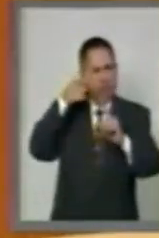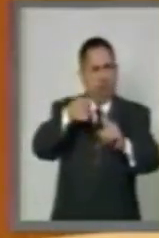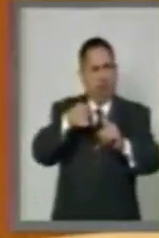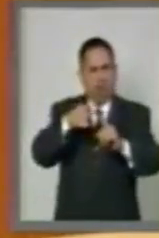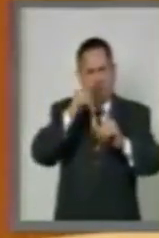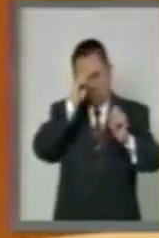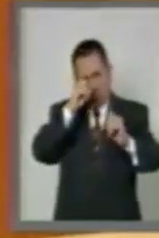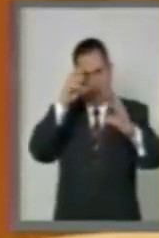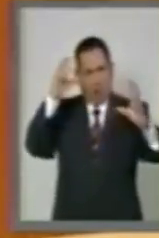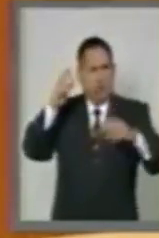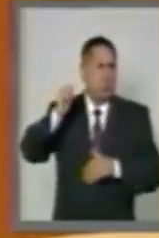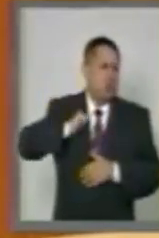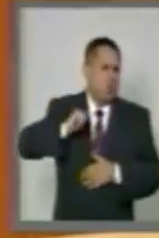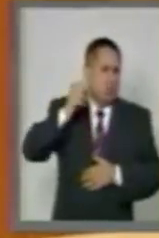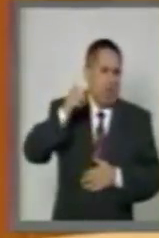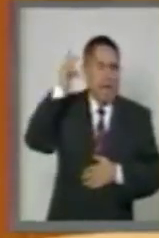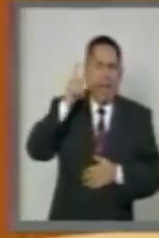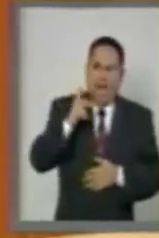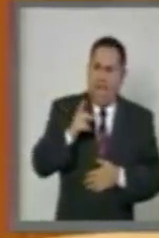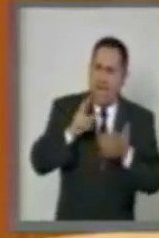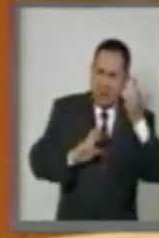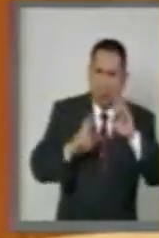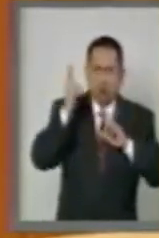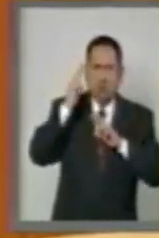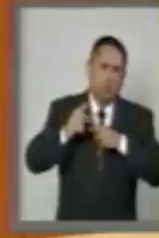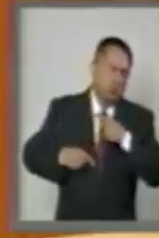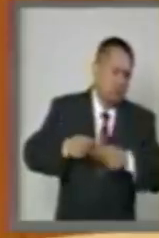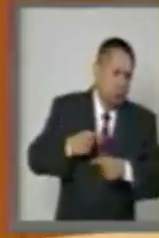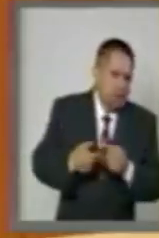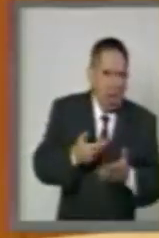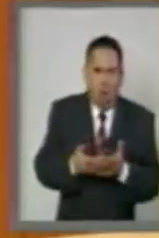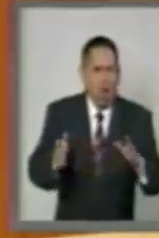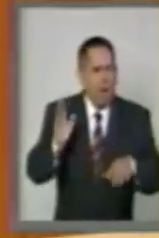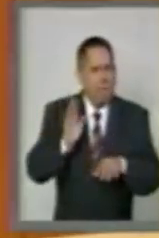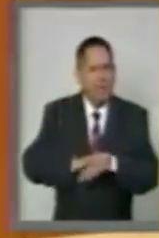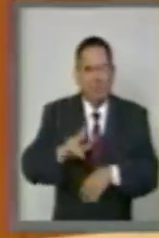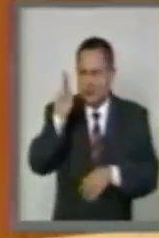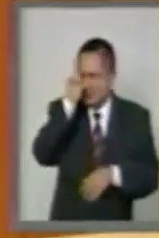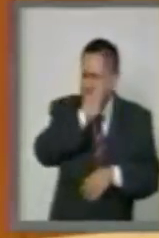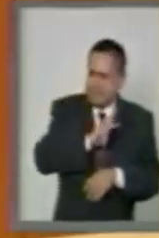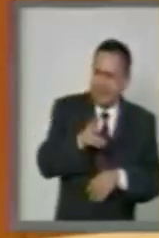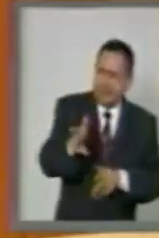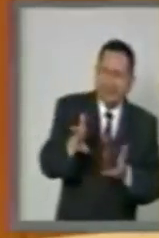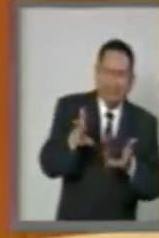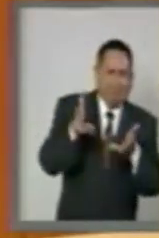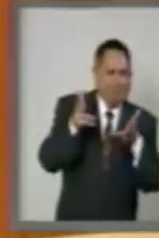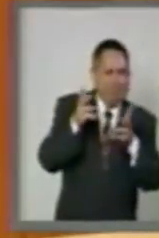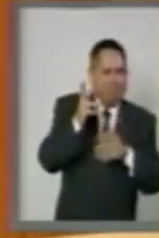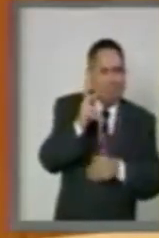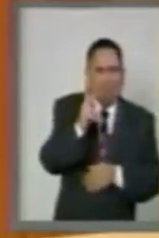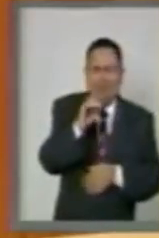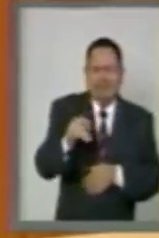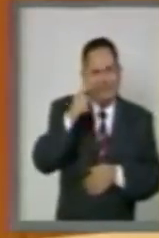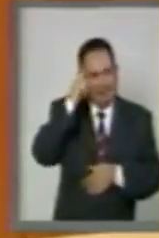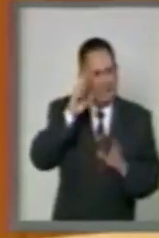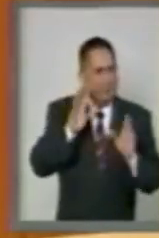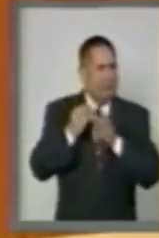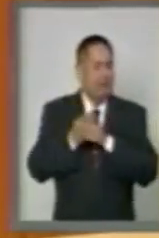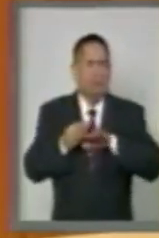este partido que fue de una revolución y ahora es de la más desvergonzada posición neoliberal.